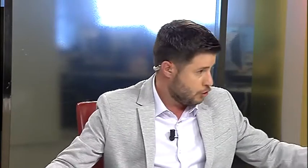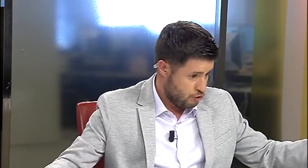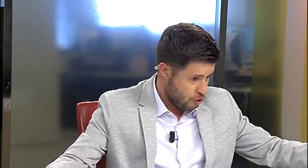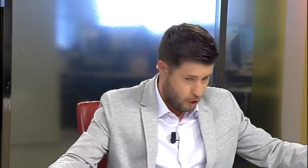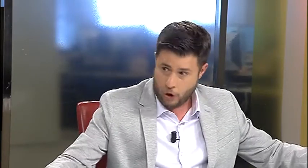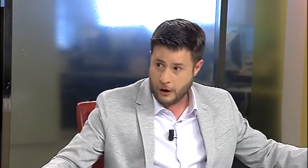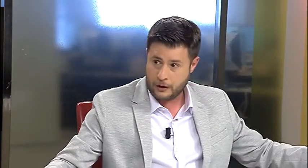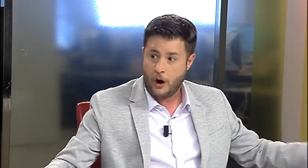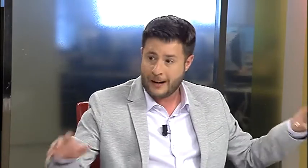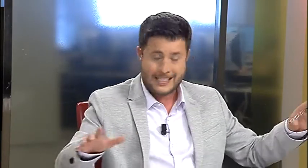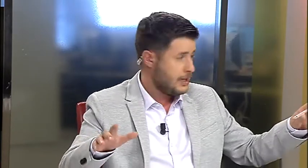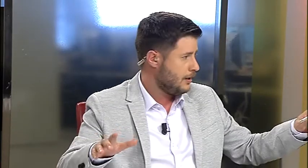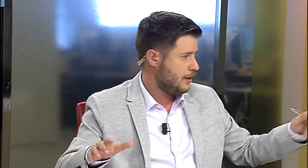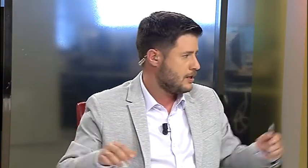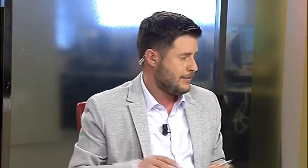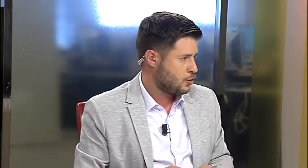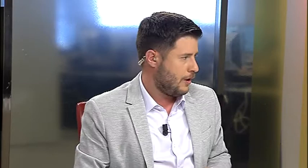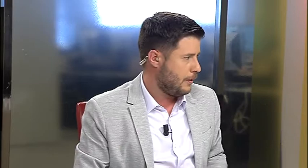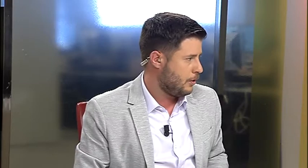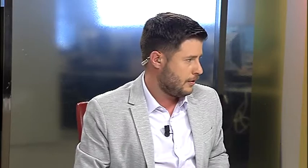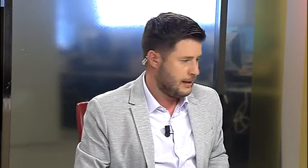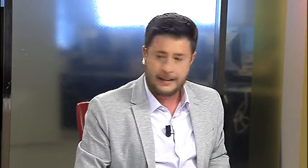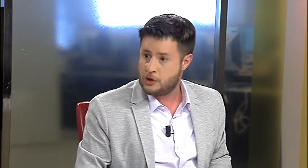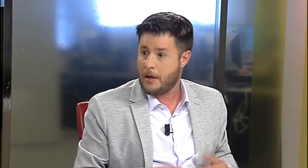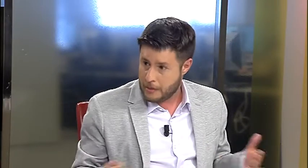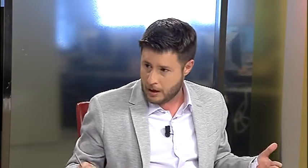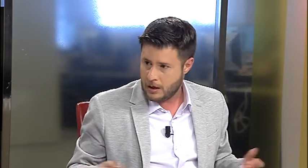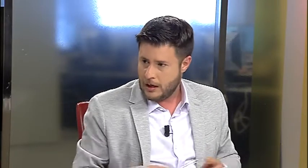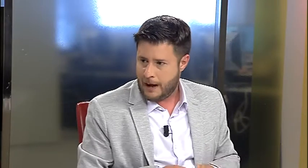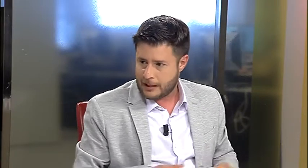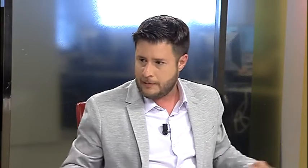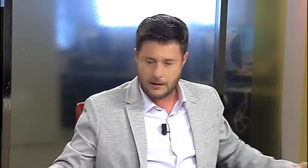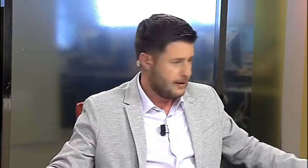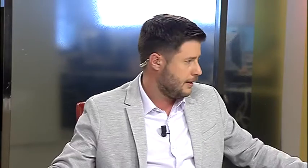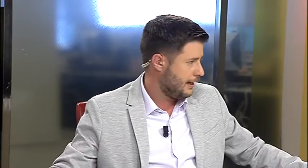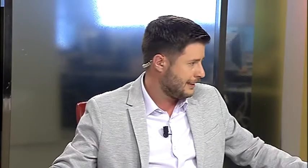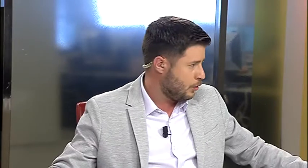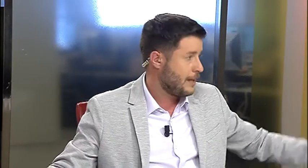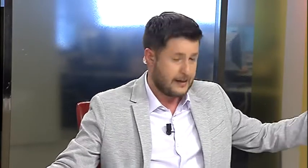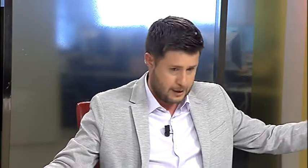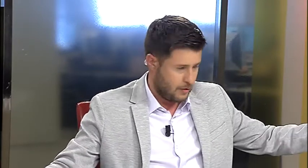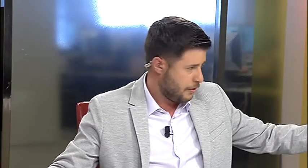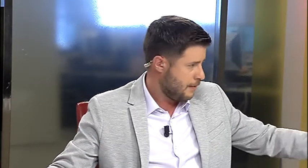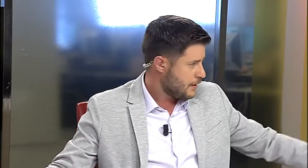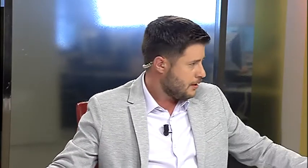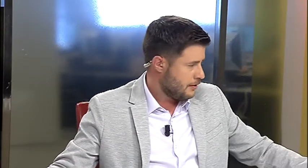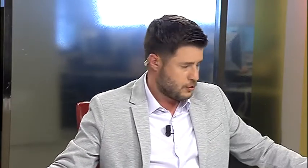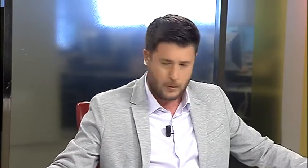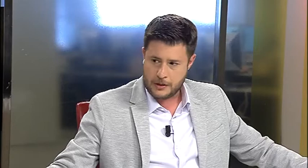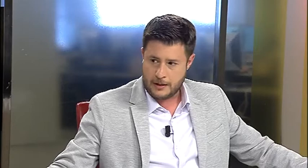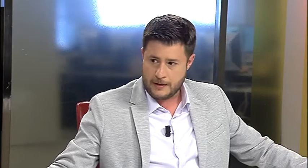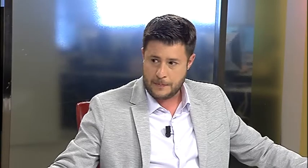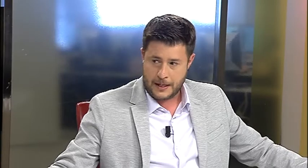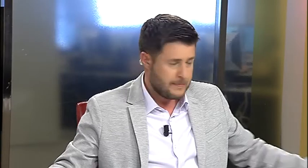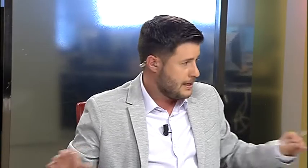lo concretó aunque sí se mostró a favor del derecho a decidir abiertamente de cataluña y del resto decía de los